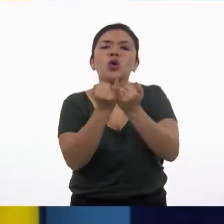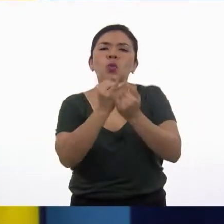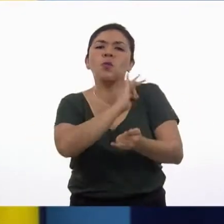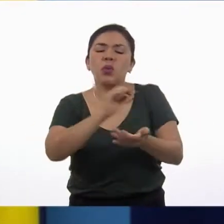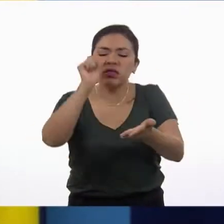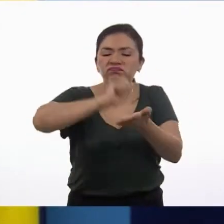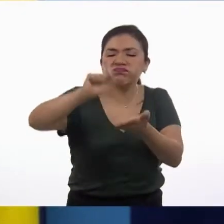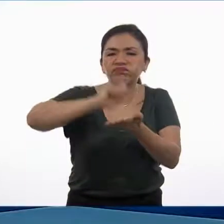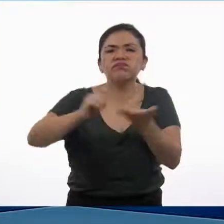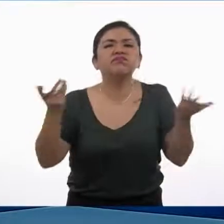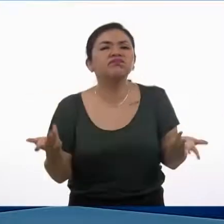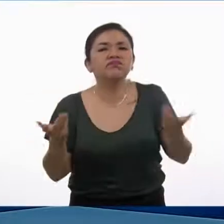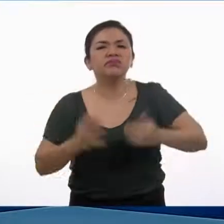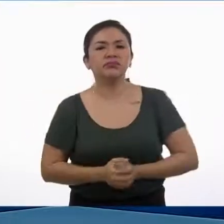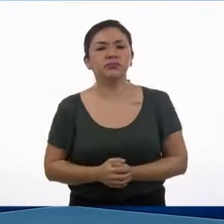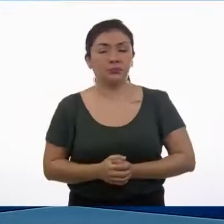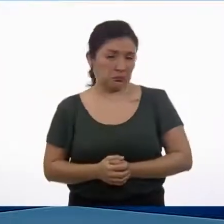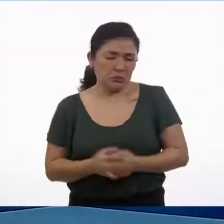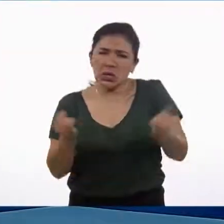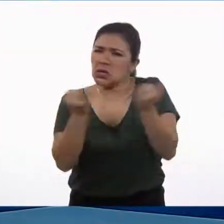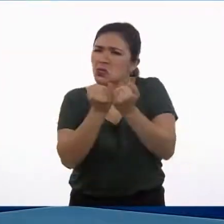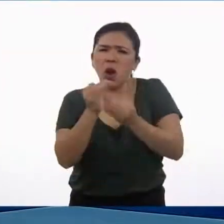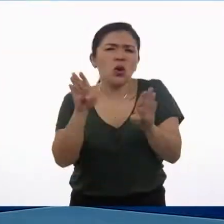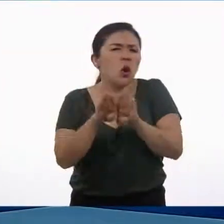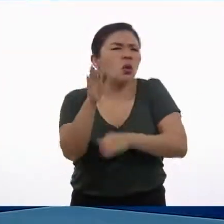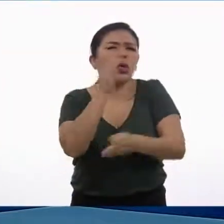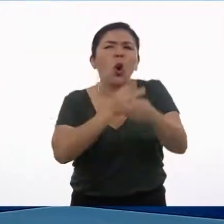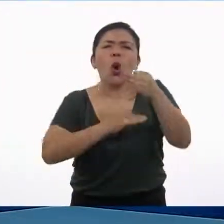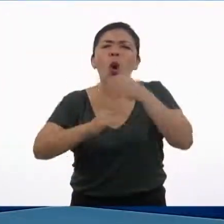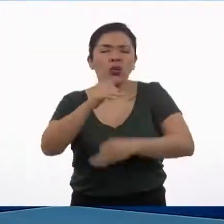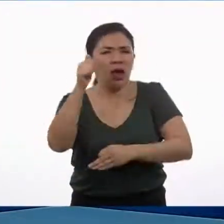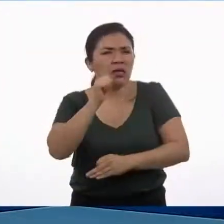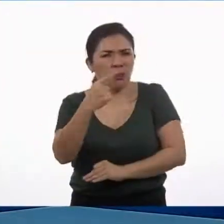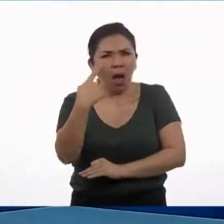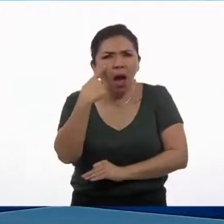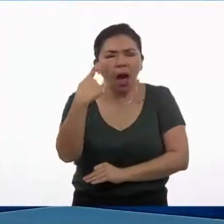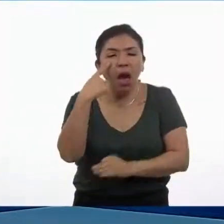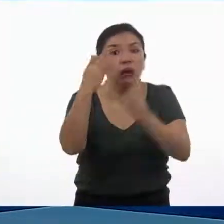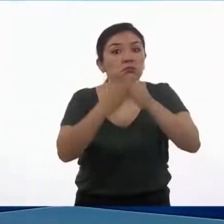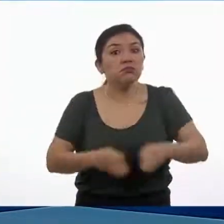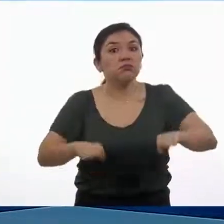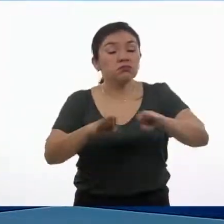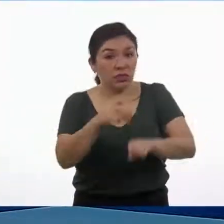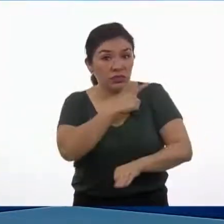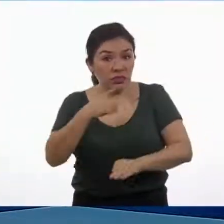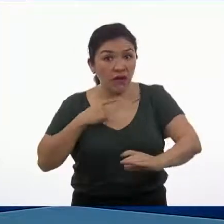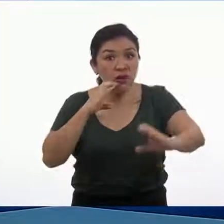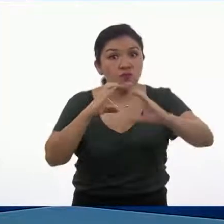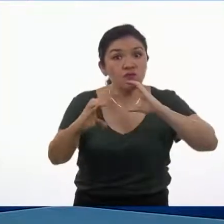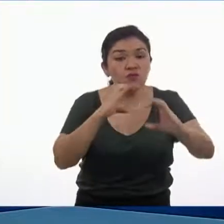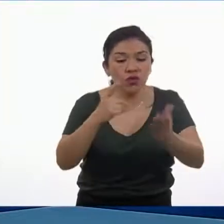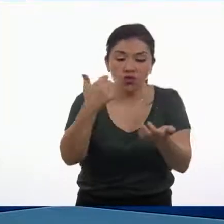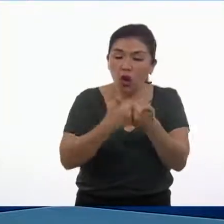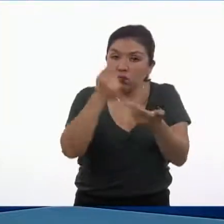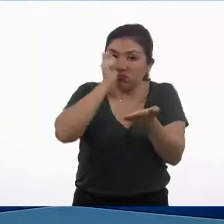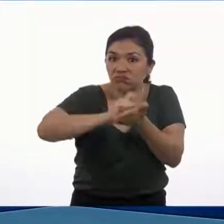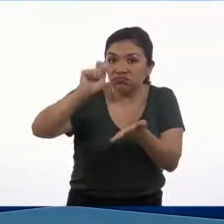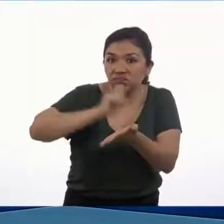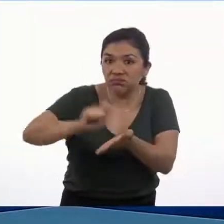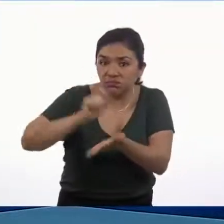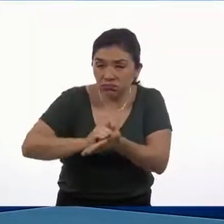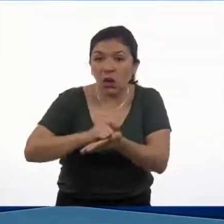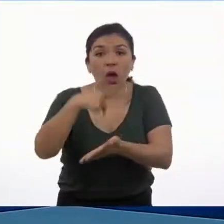sistema de escritura? Como toda civilización, se dieron cuenta de la importancia de comunicarse de forma escrita.